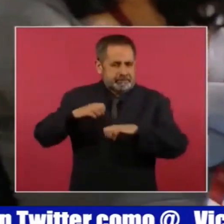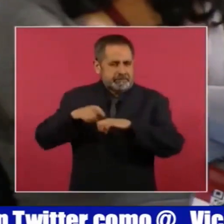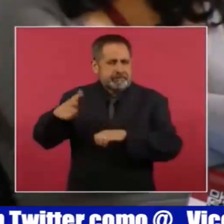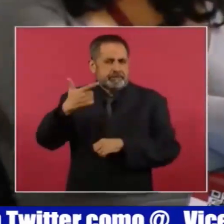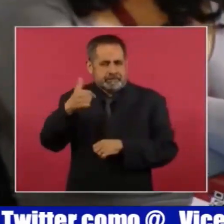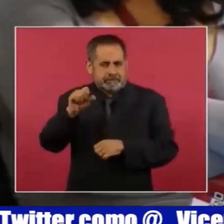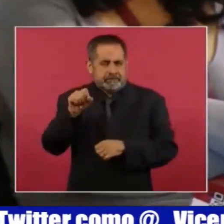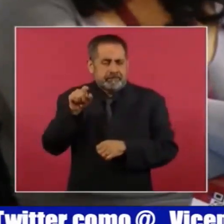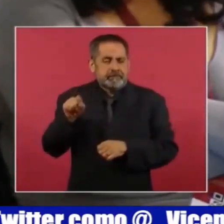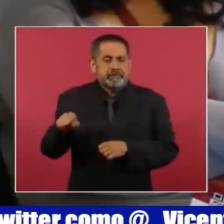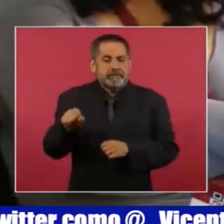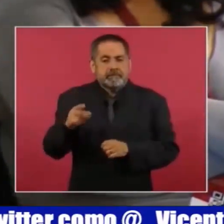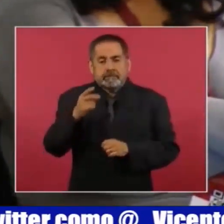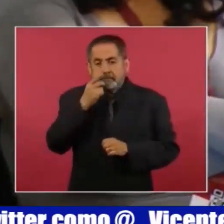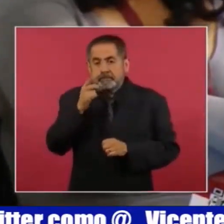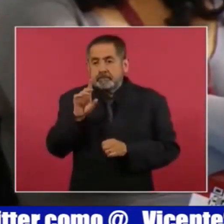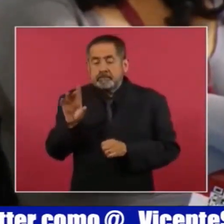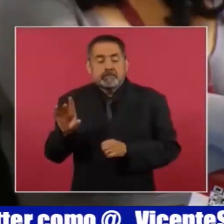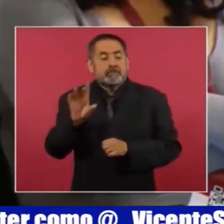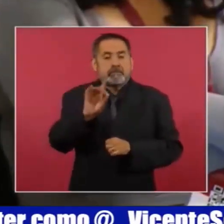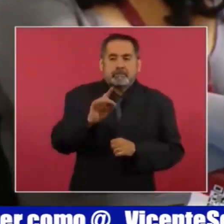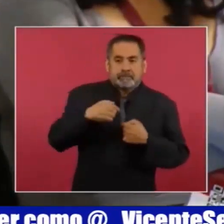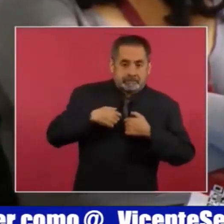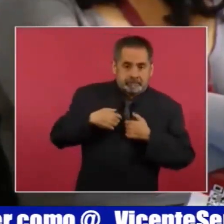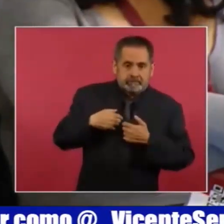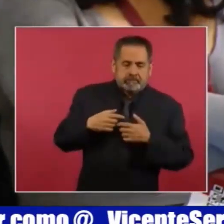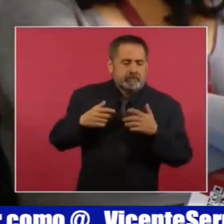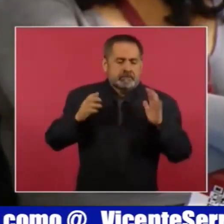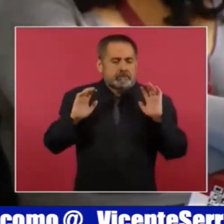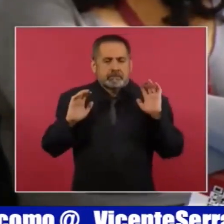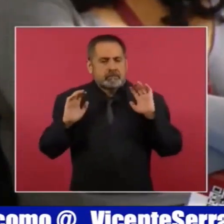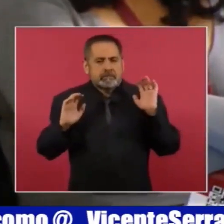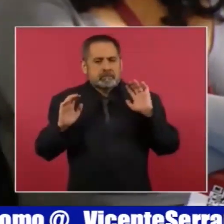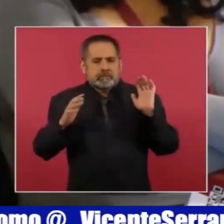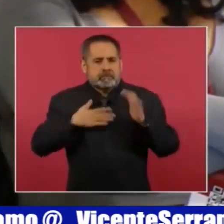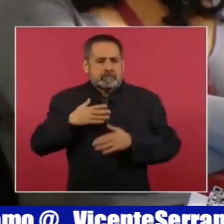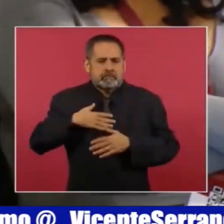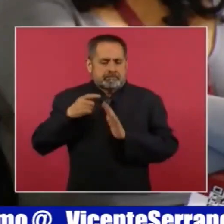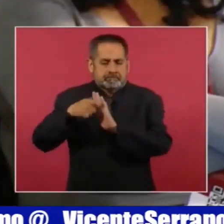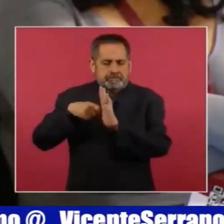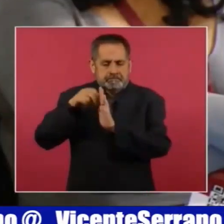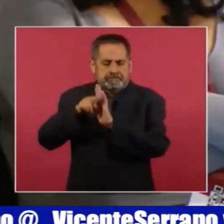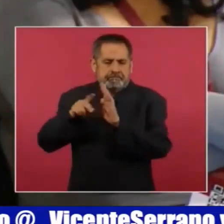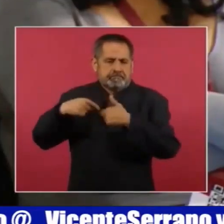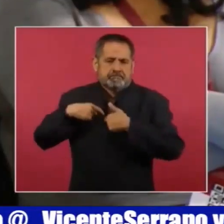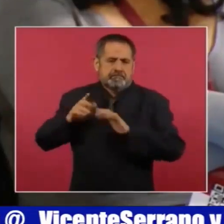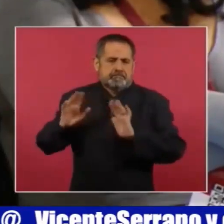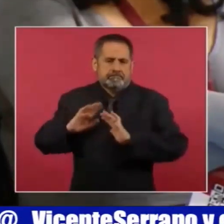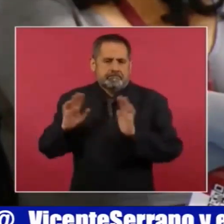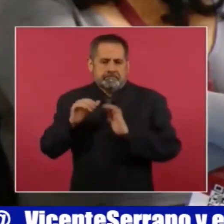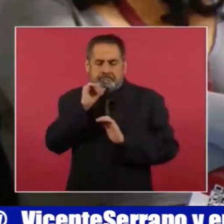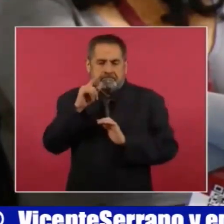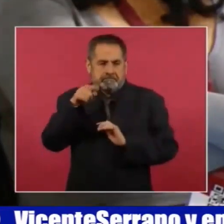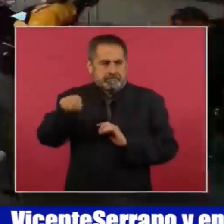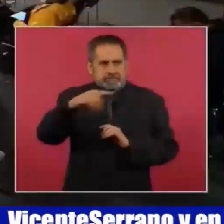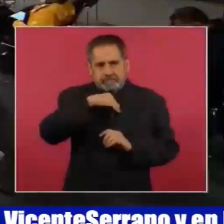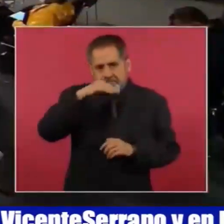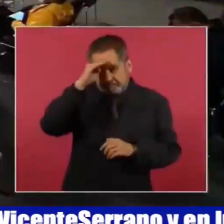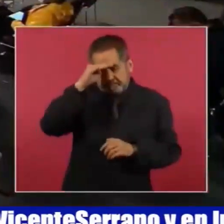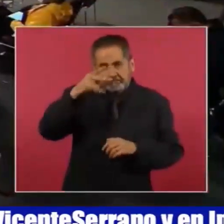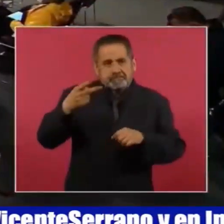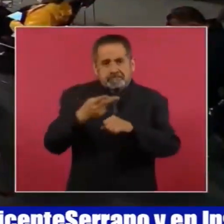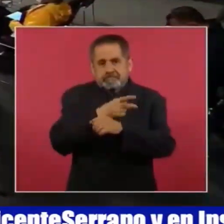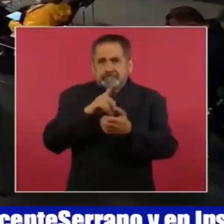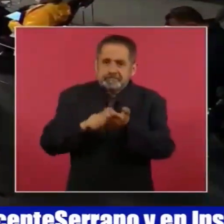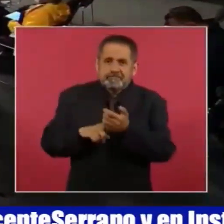energética le dijo a Sputnik que pues no era de su autoría este video y que pues bueno, ¿qué opina sobre estas